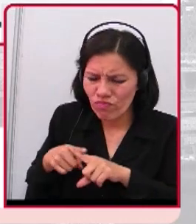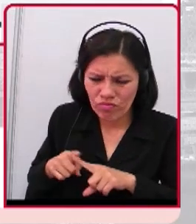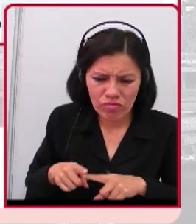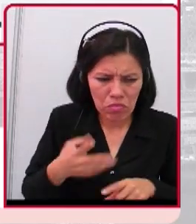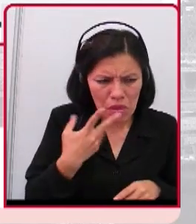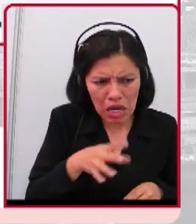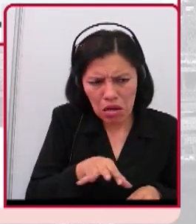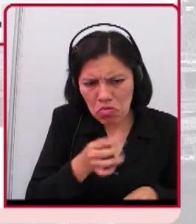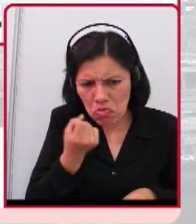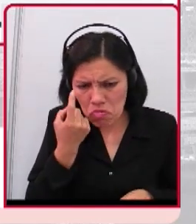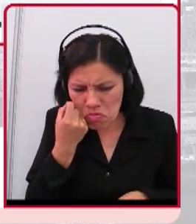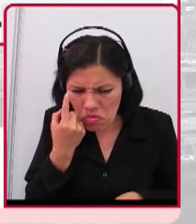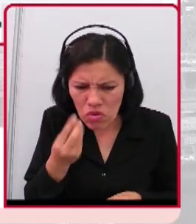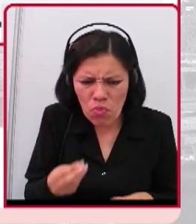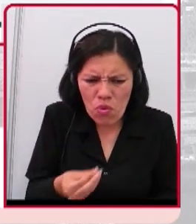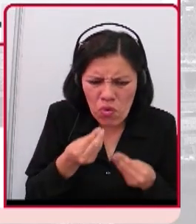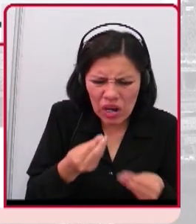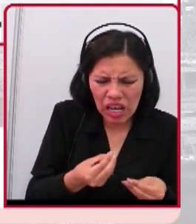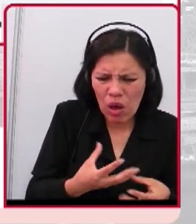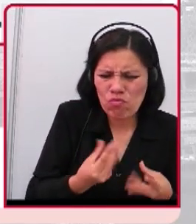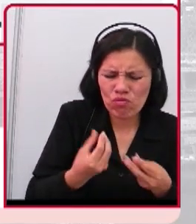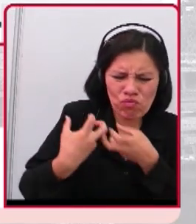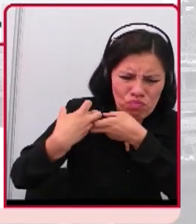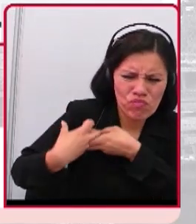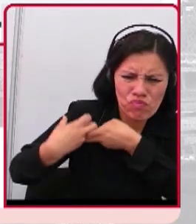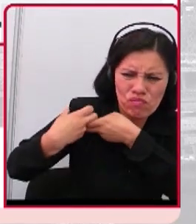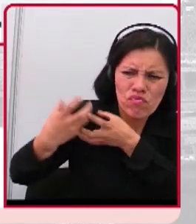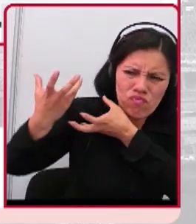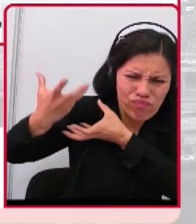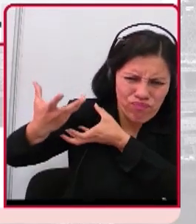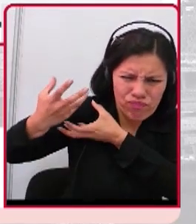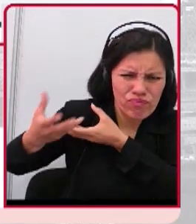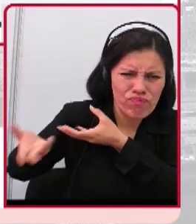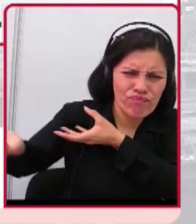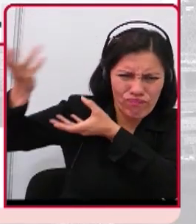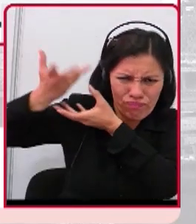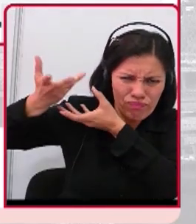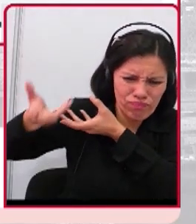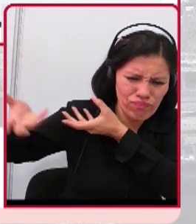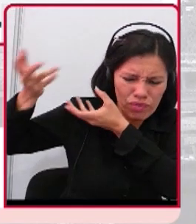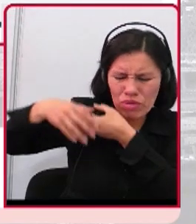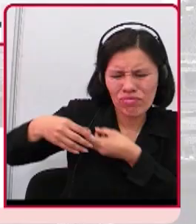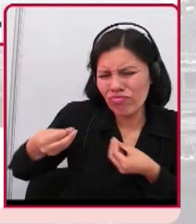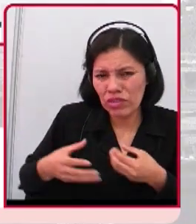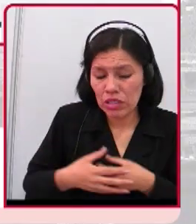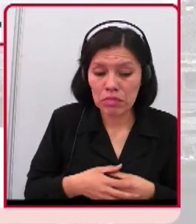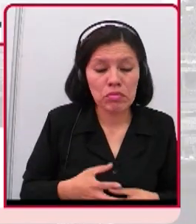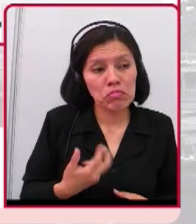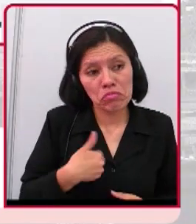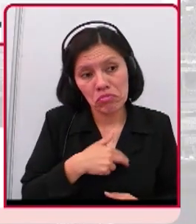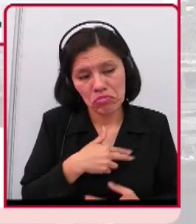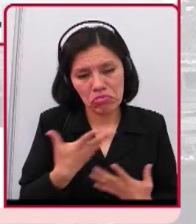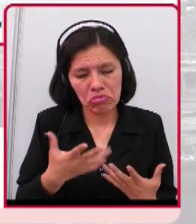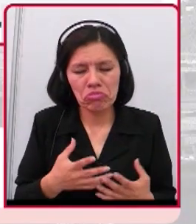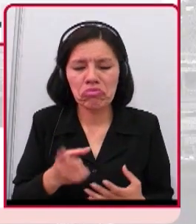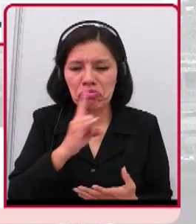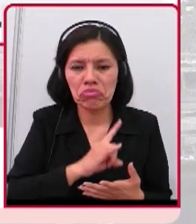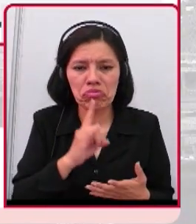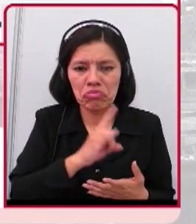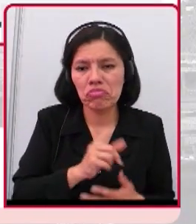nos podrían dar unos indicios, pero como ustedes saben, estamos en una nueva tendencia de usar inteligencia artificial, por lo cual utilizamos una